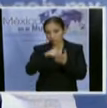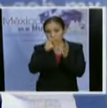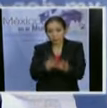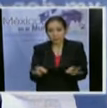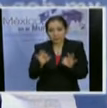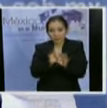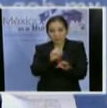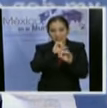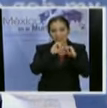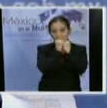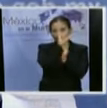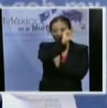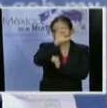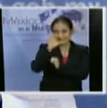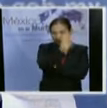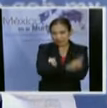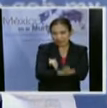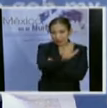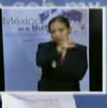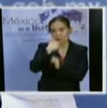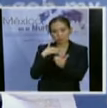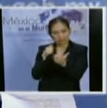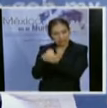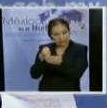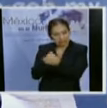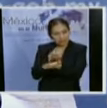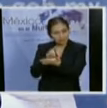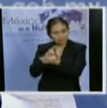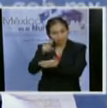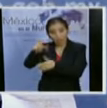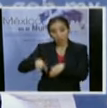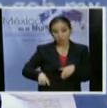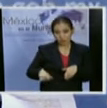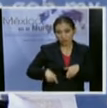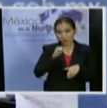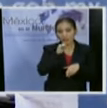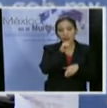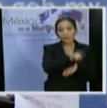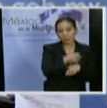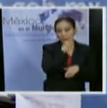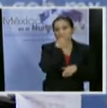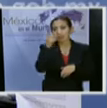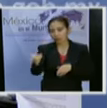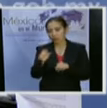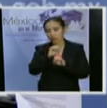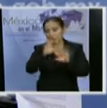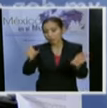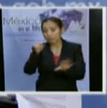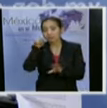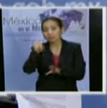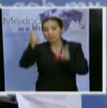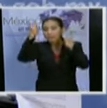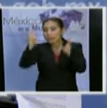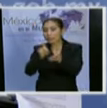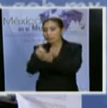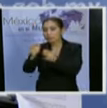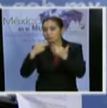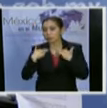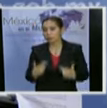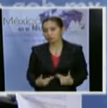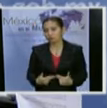las organizaciones de la sociedad civil estamos insistiendo mucho, también el gobierno lo ha planteado desde luego, el asunto de los derechos